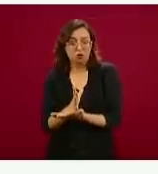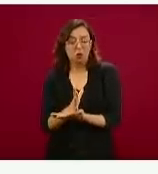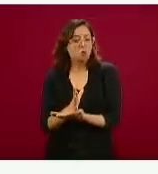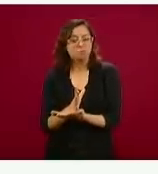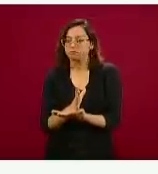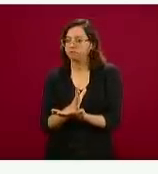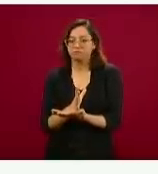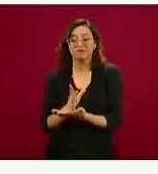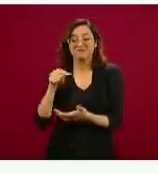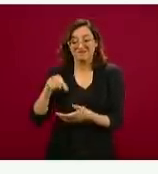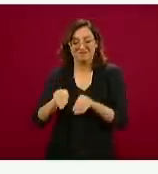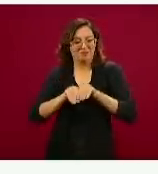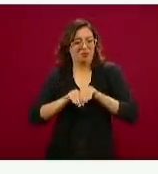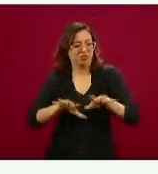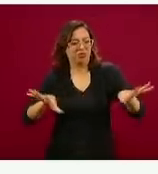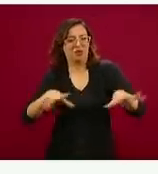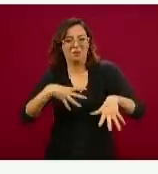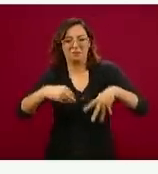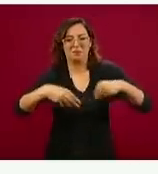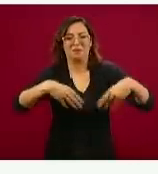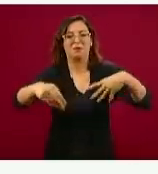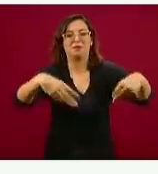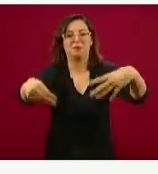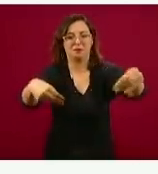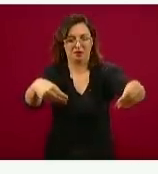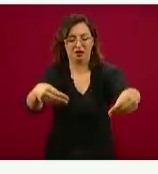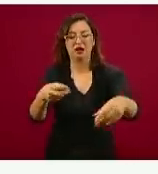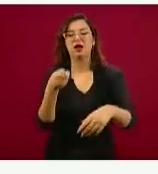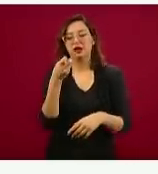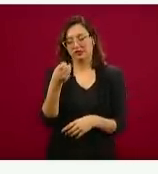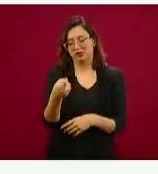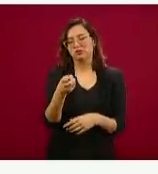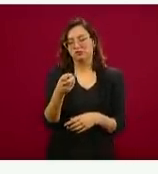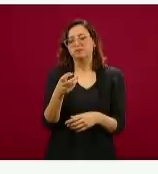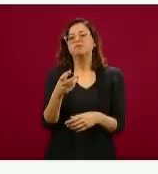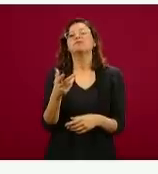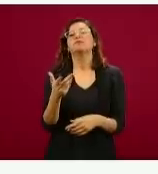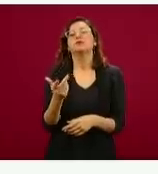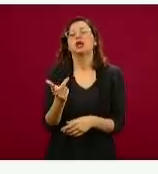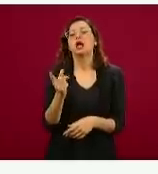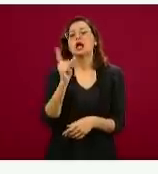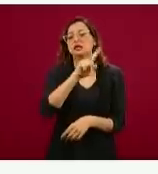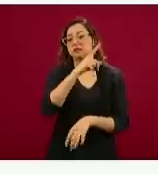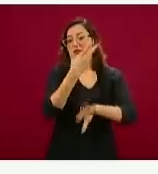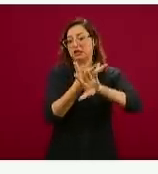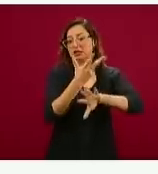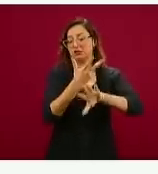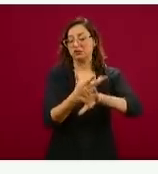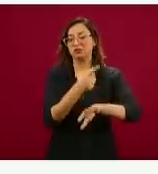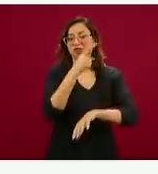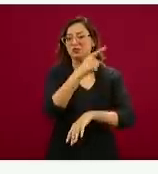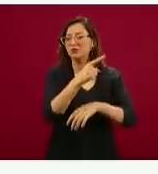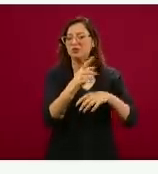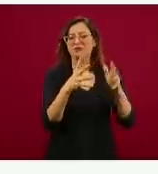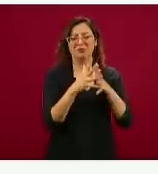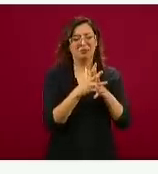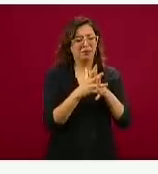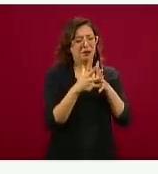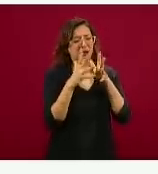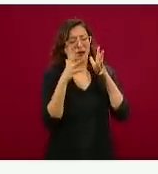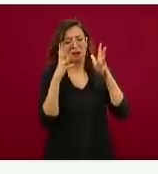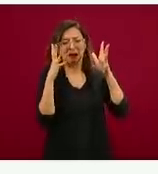brotes comunitarios. Y destacamos, y por eso está el mapa de Estados Unidos, que Estados Unidos es un país extraordinariamente